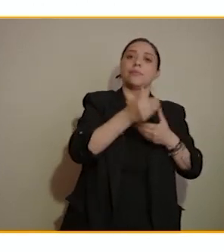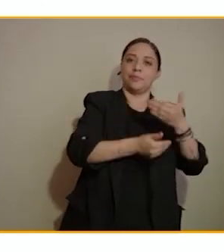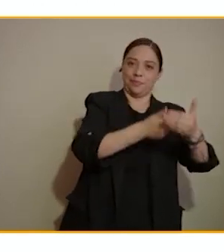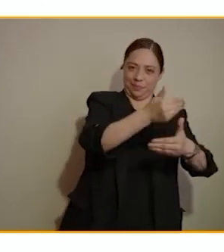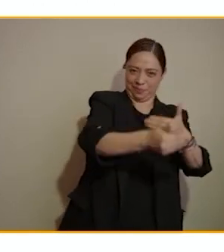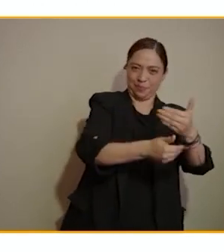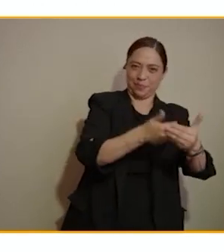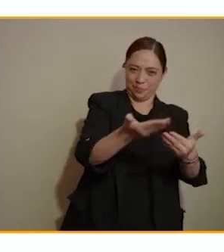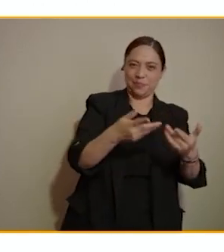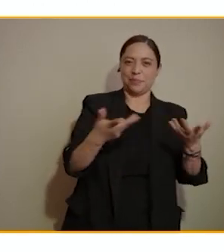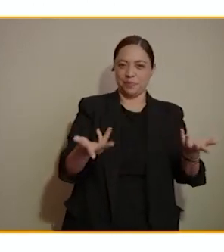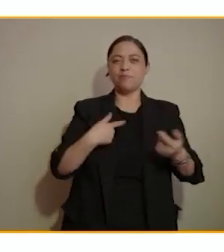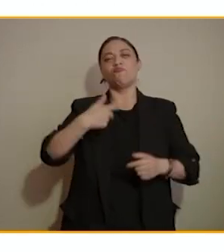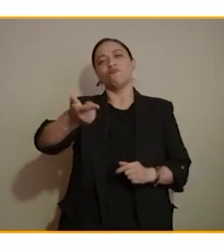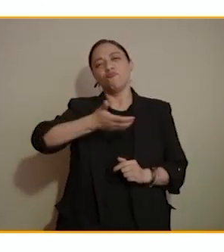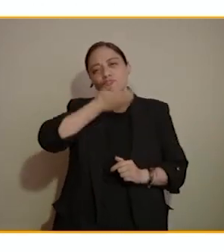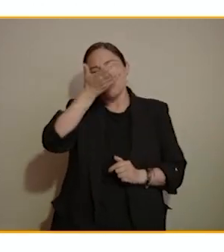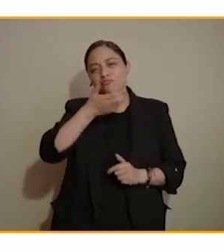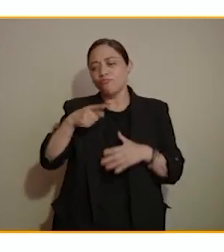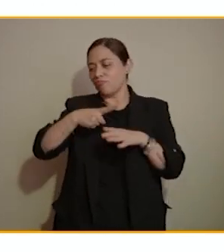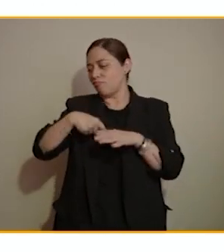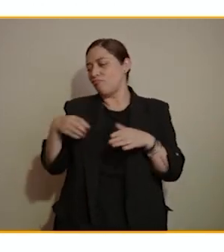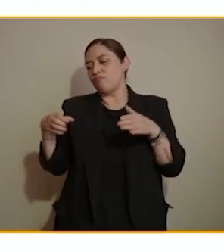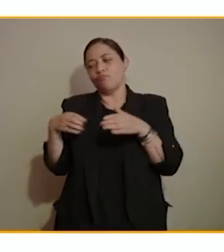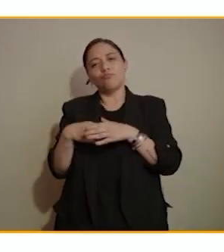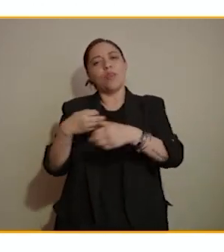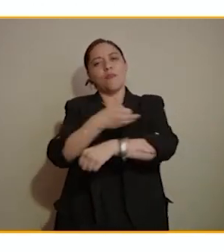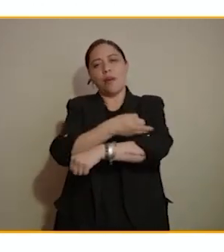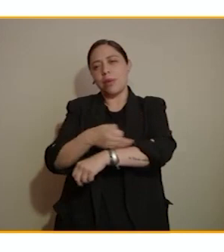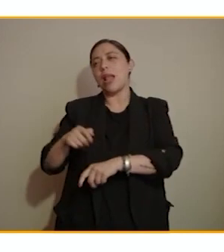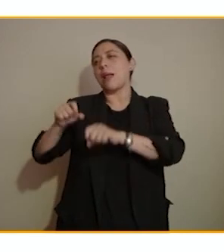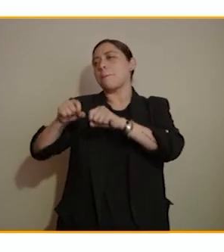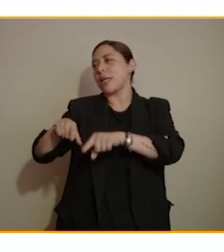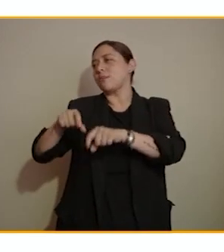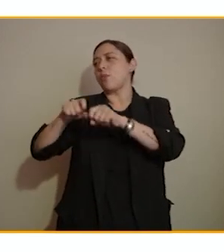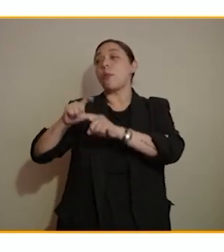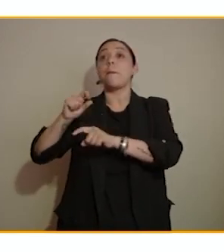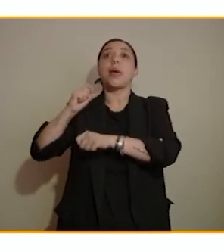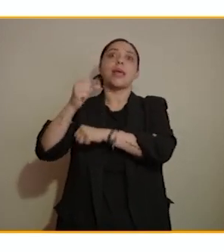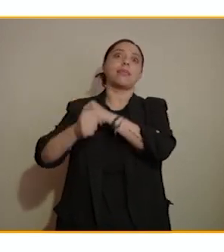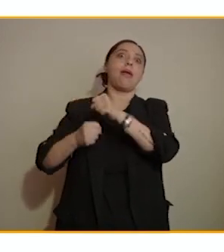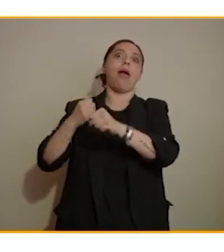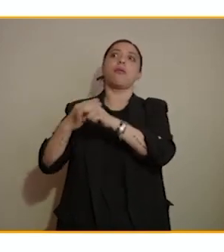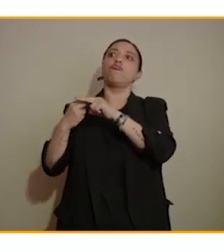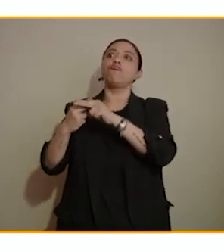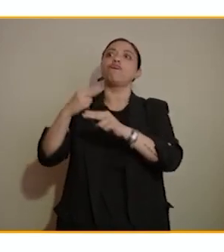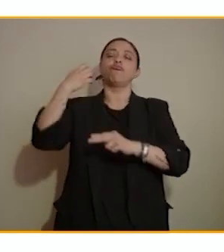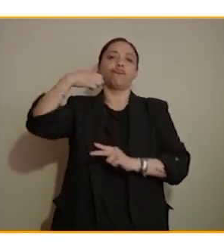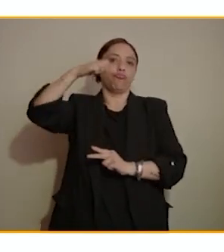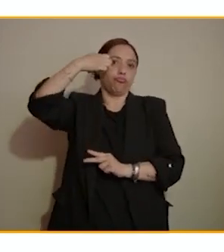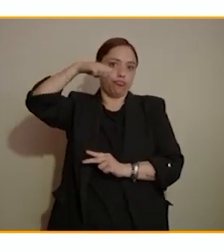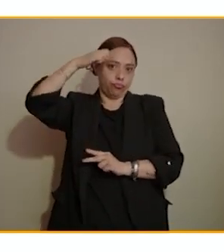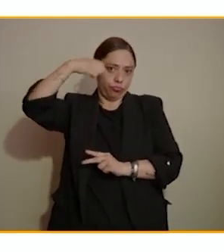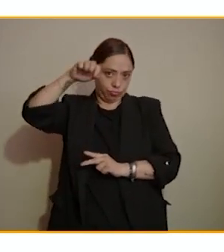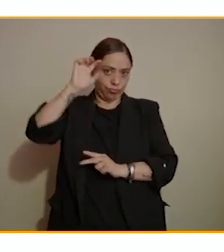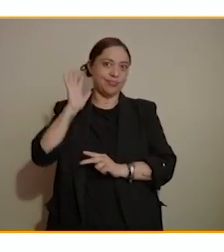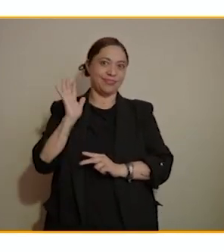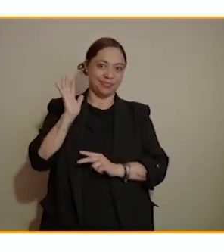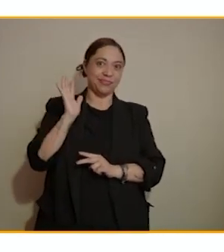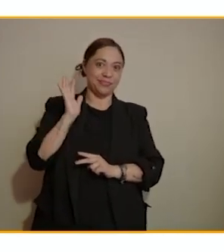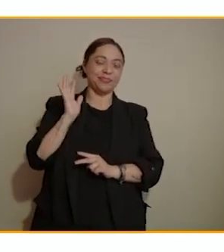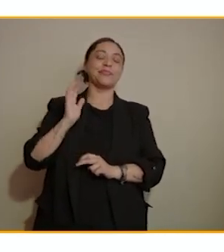empresario tradicional, súper familiar, que lleva 20 años haciendo lo mismo, probablemente estará empezando primero